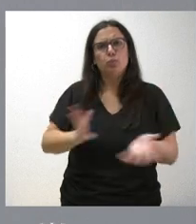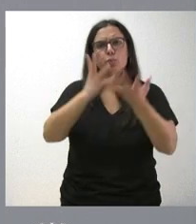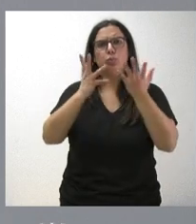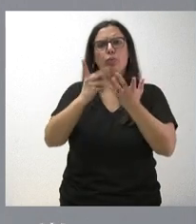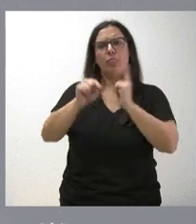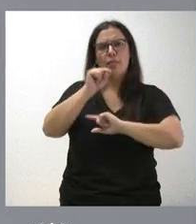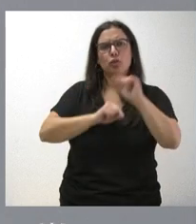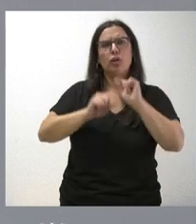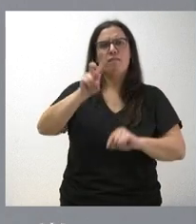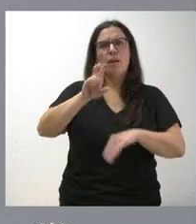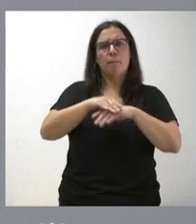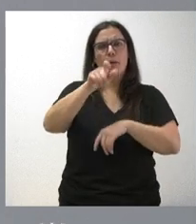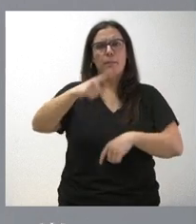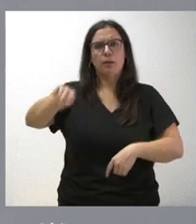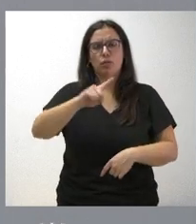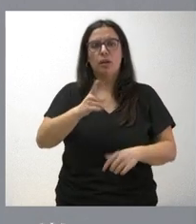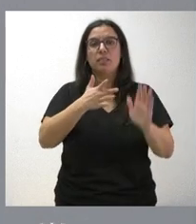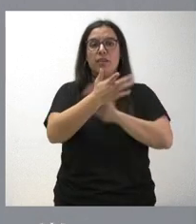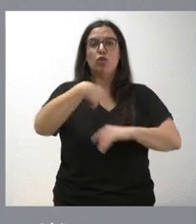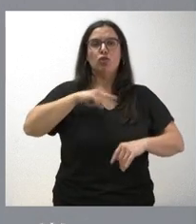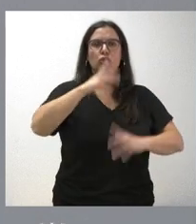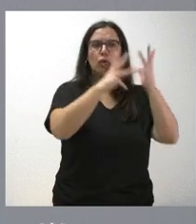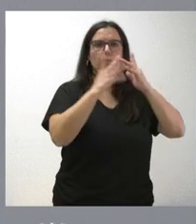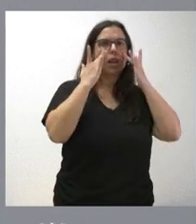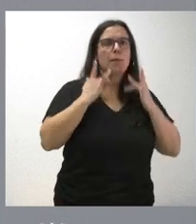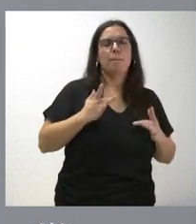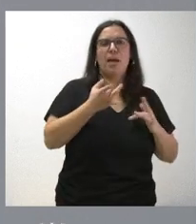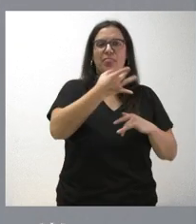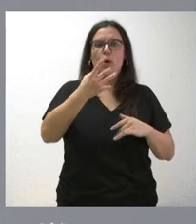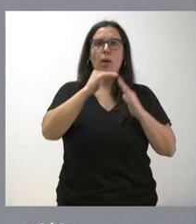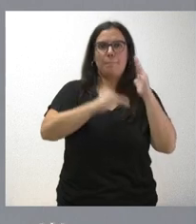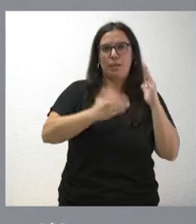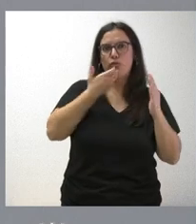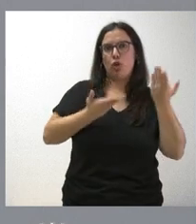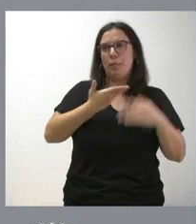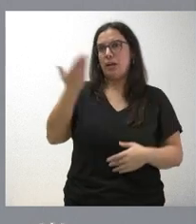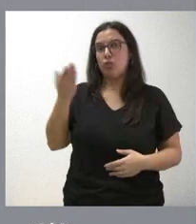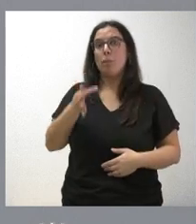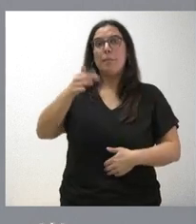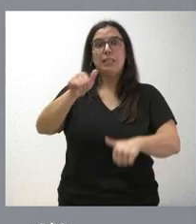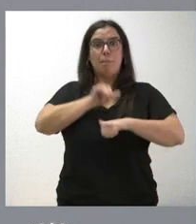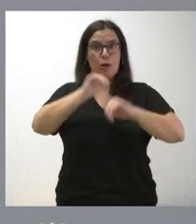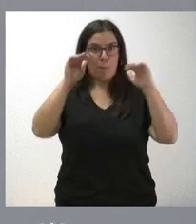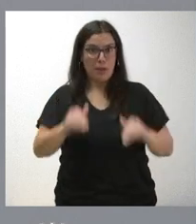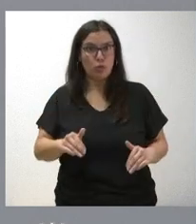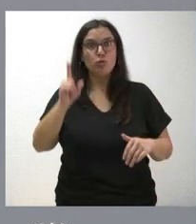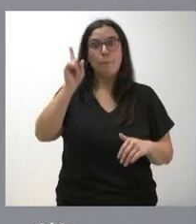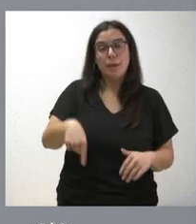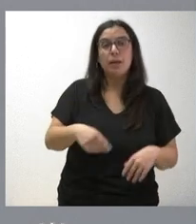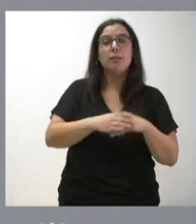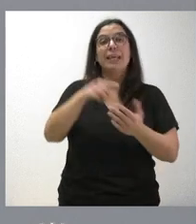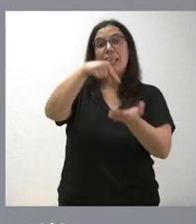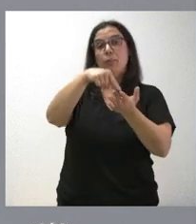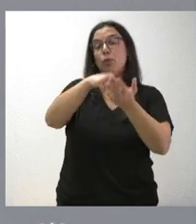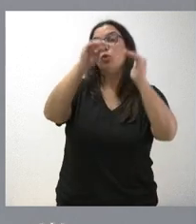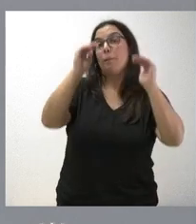tenemos una las cuentas saneadas una deuda inferior que la media de las comunidades autónomas y a la vez tenemos menos paro que la media española tenemos menos impuestos